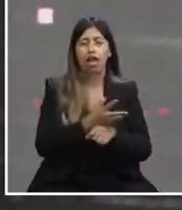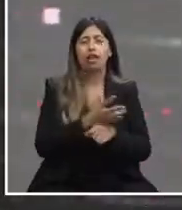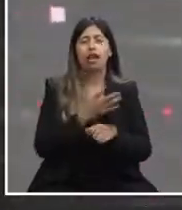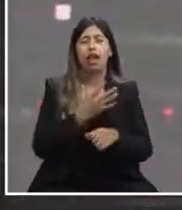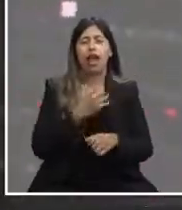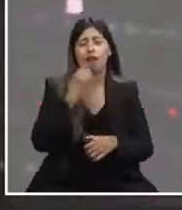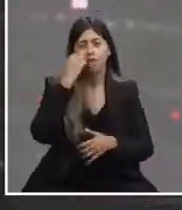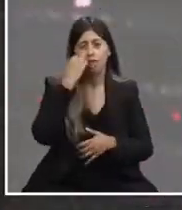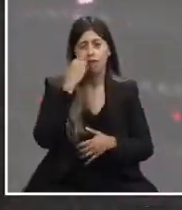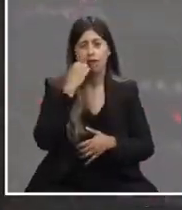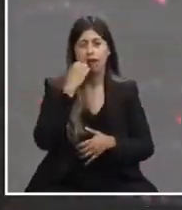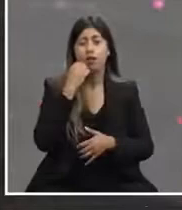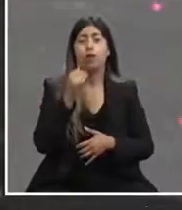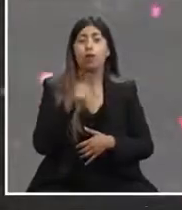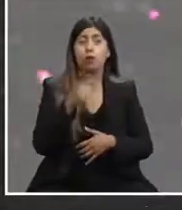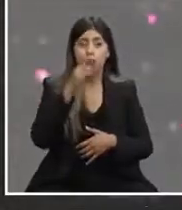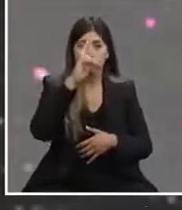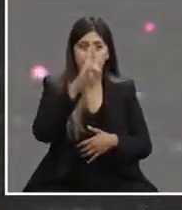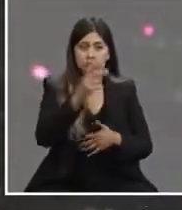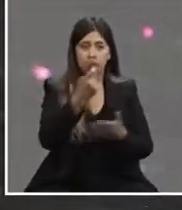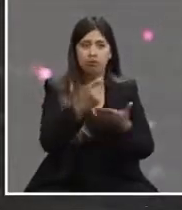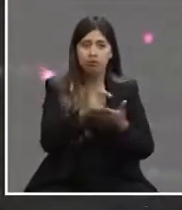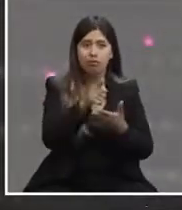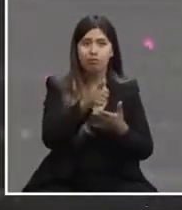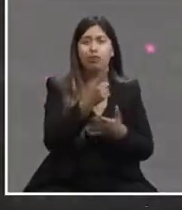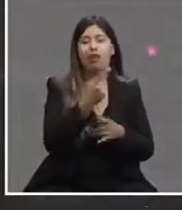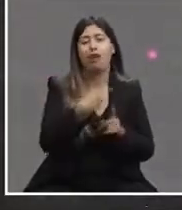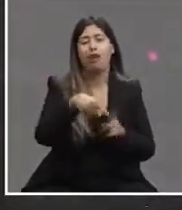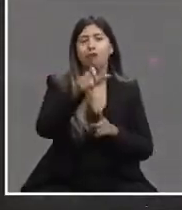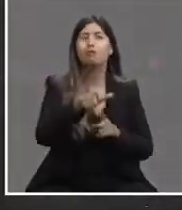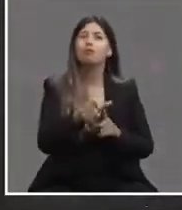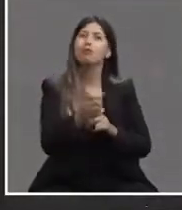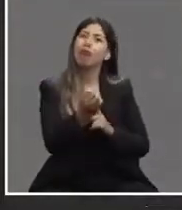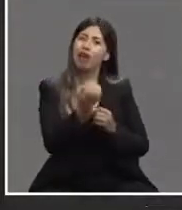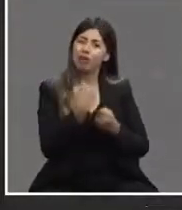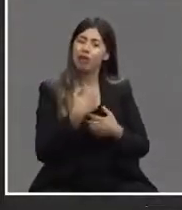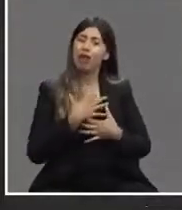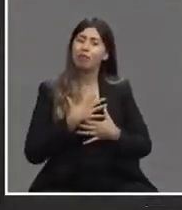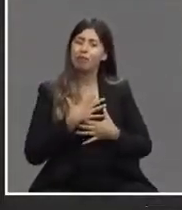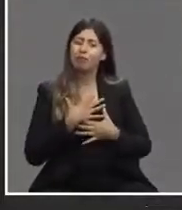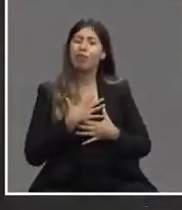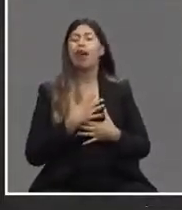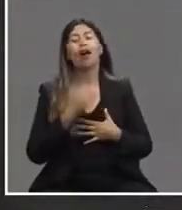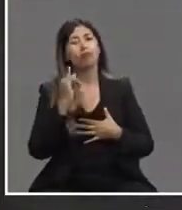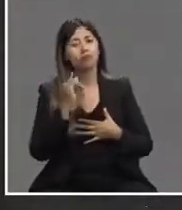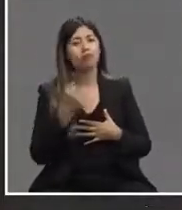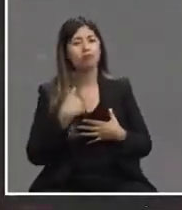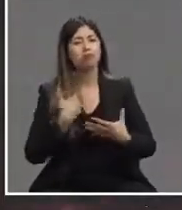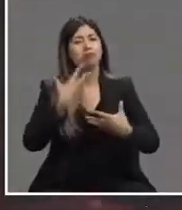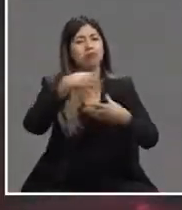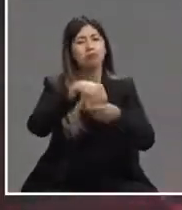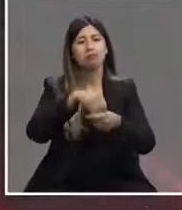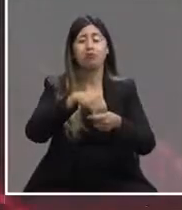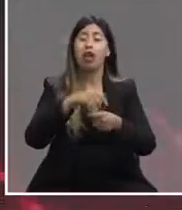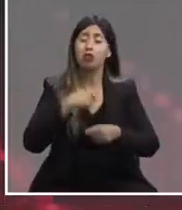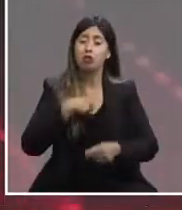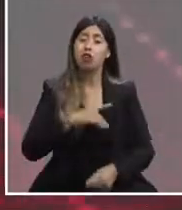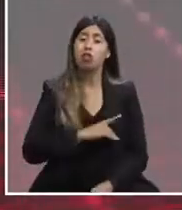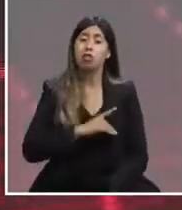Nada mejor que ser reconocido por alguien, ¿verdad? Nada mejor que sentirse parte de algo en lo cual yo puedo también ser